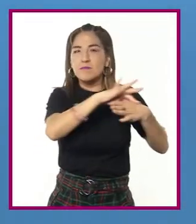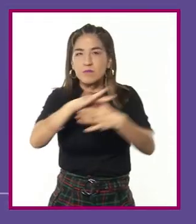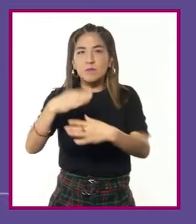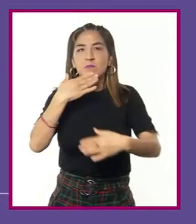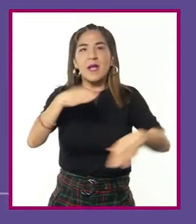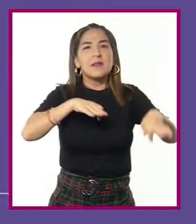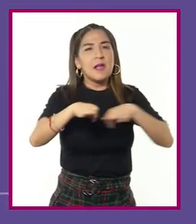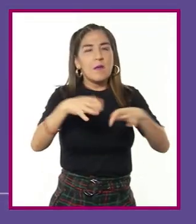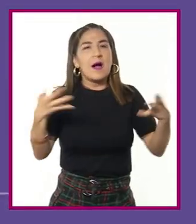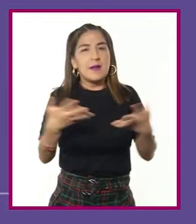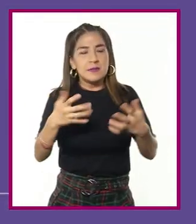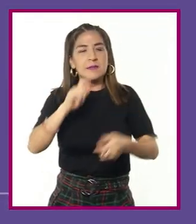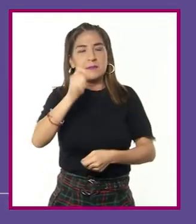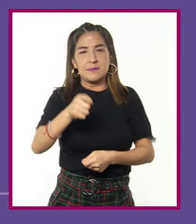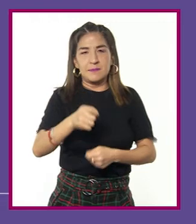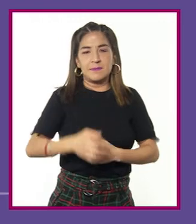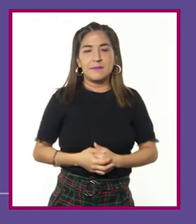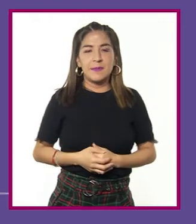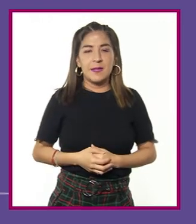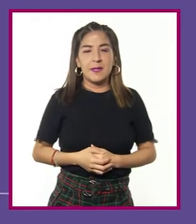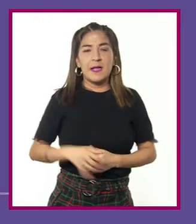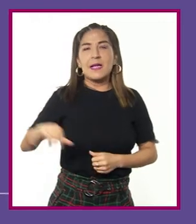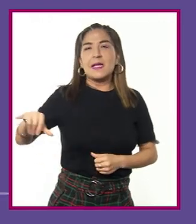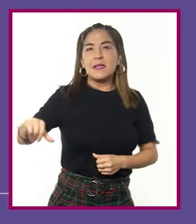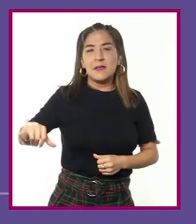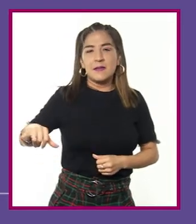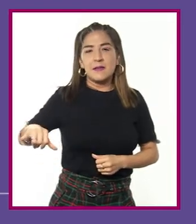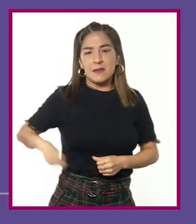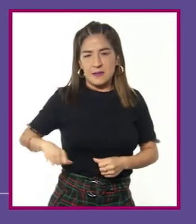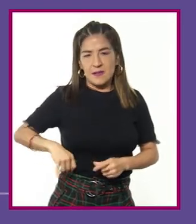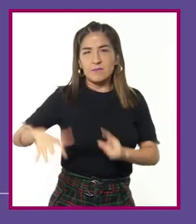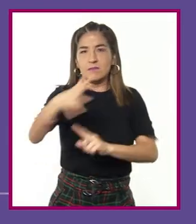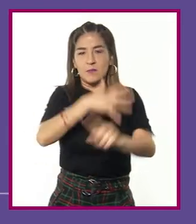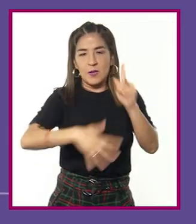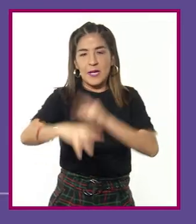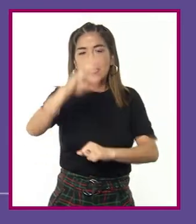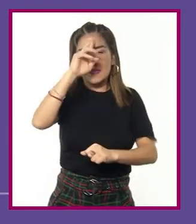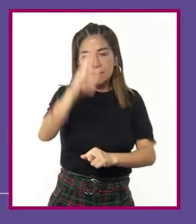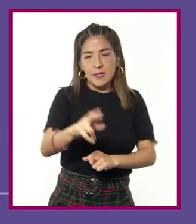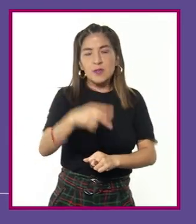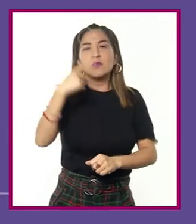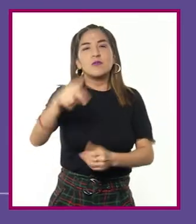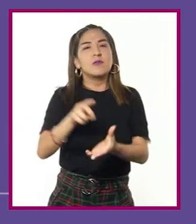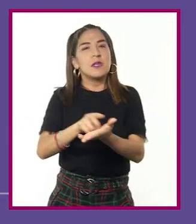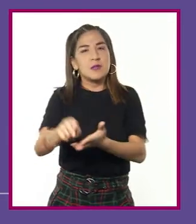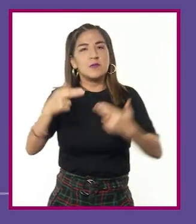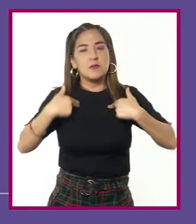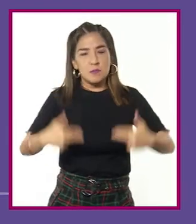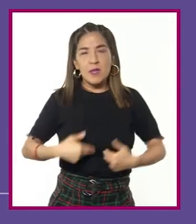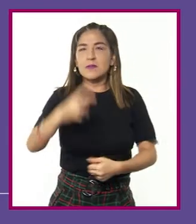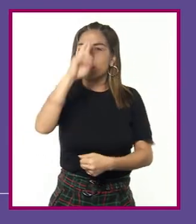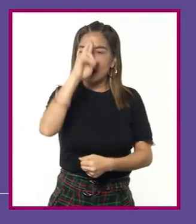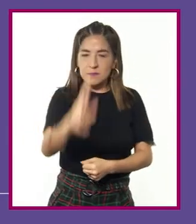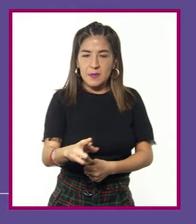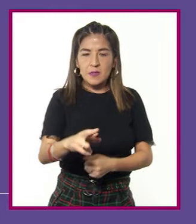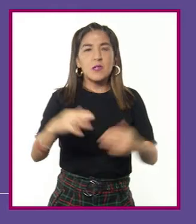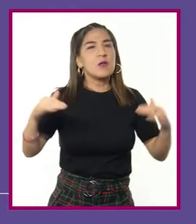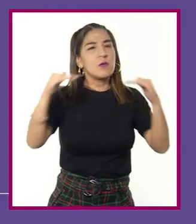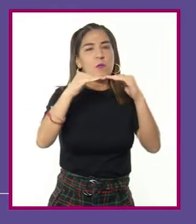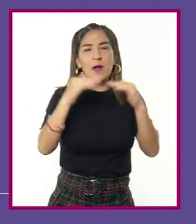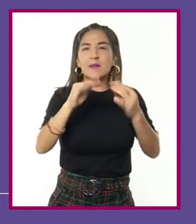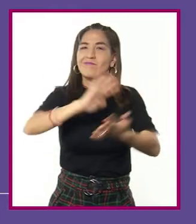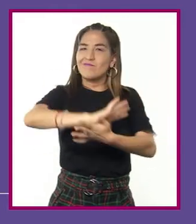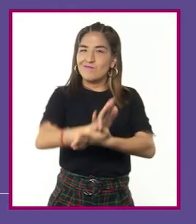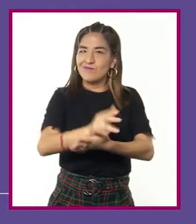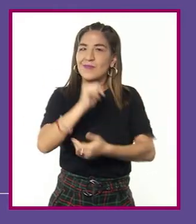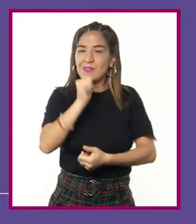siguientes: interés público, respeto de los derechos humanos, igualdad y no